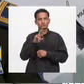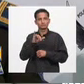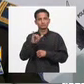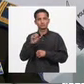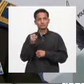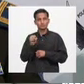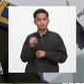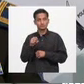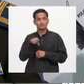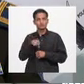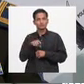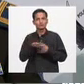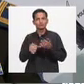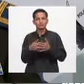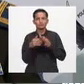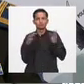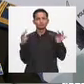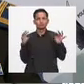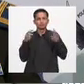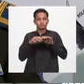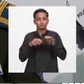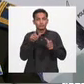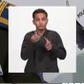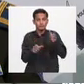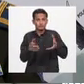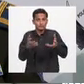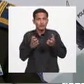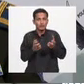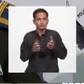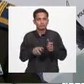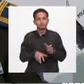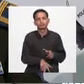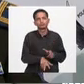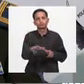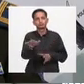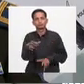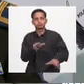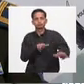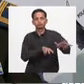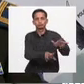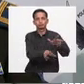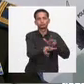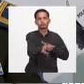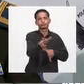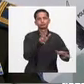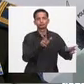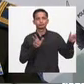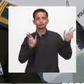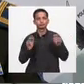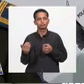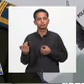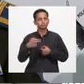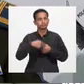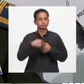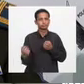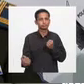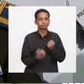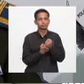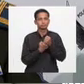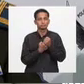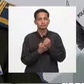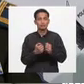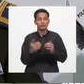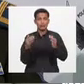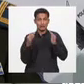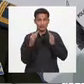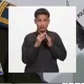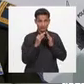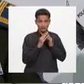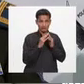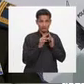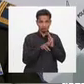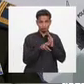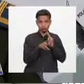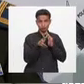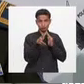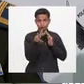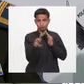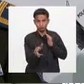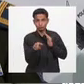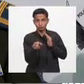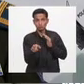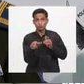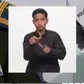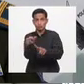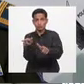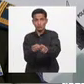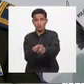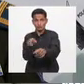Tribuna de donde asistirán a todas las personas que hayan solicitado para que colaboren en el traslado desde su casa hasta donde tengan que